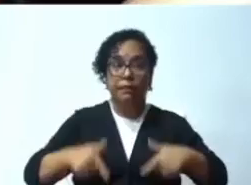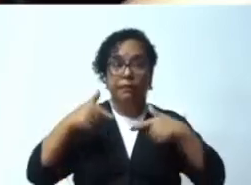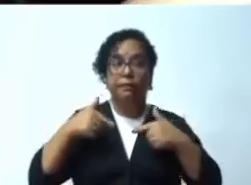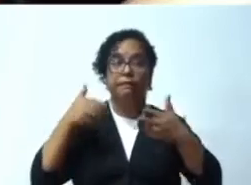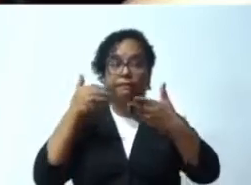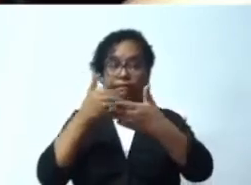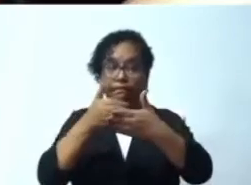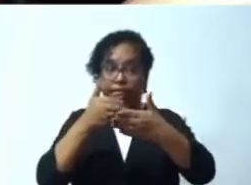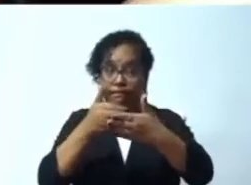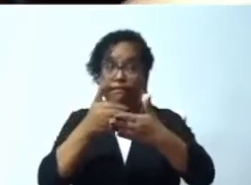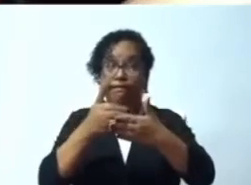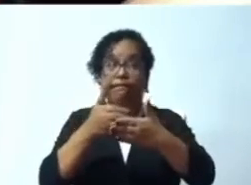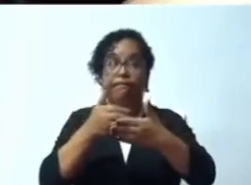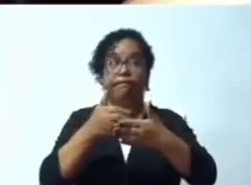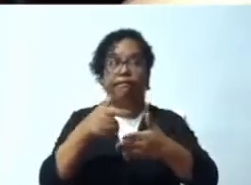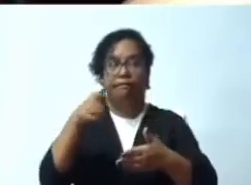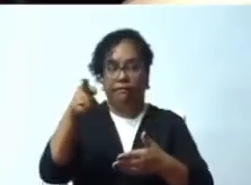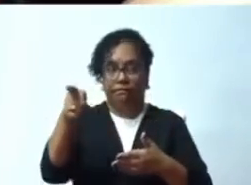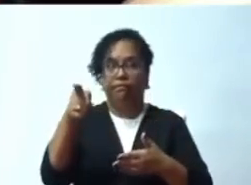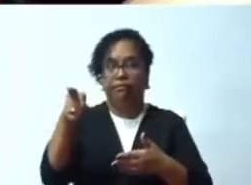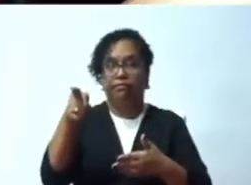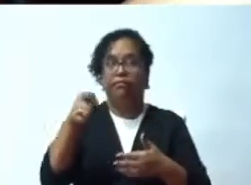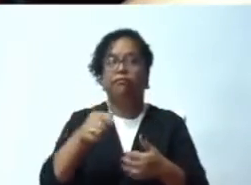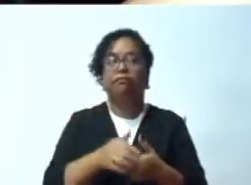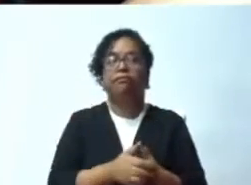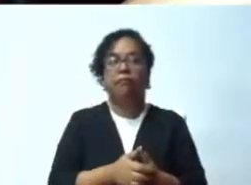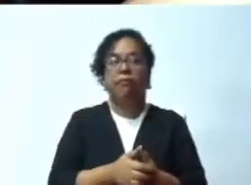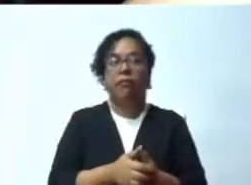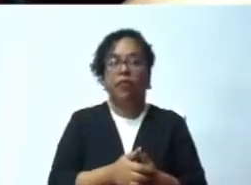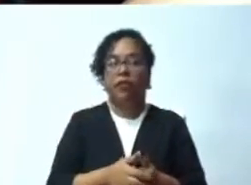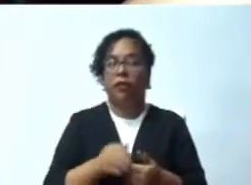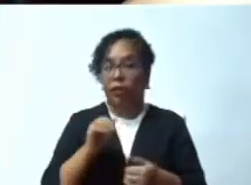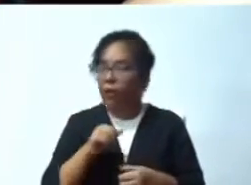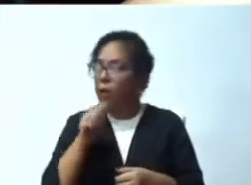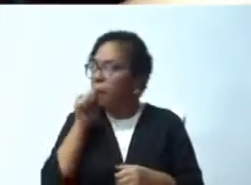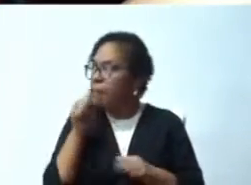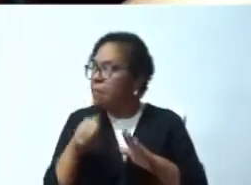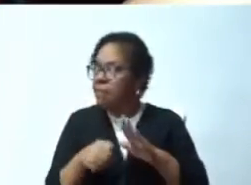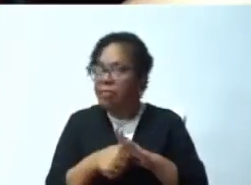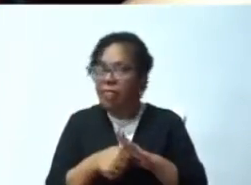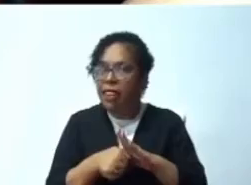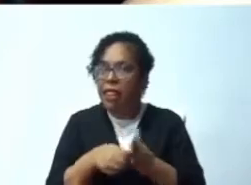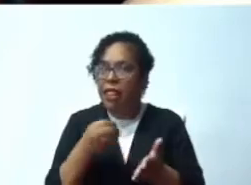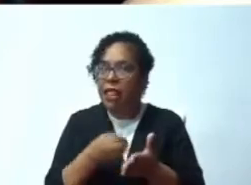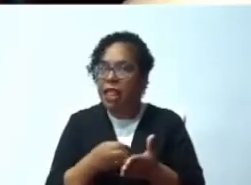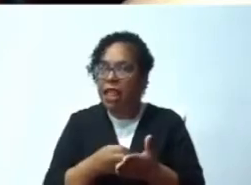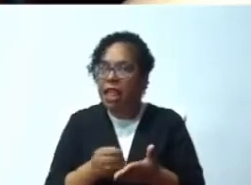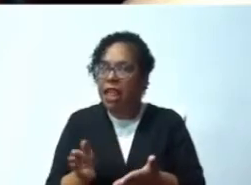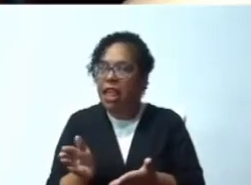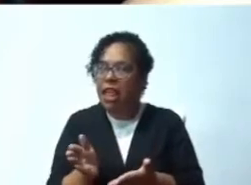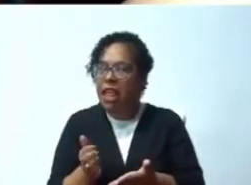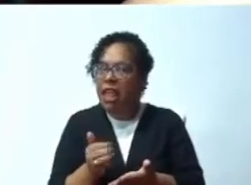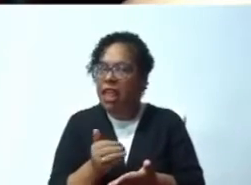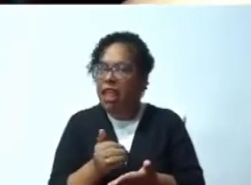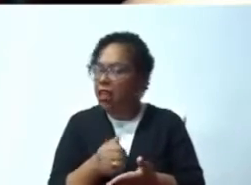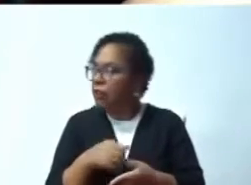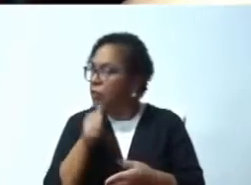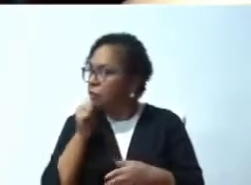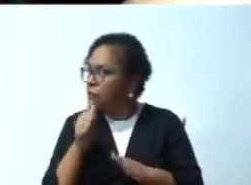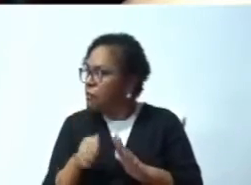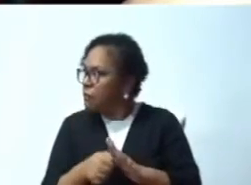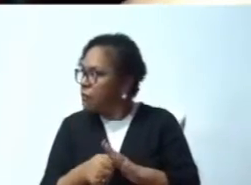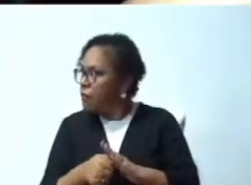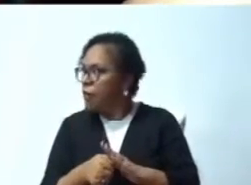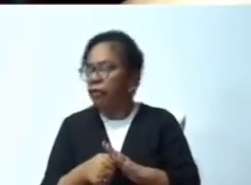llamado Ariel, que Dios lo tenga en su gloria, que era el presidente de la Fundación Daddy Howe. ¿Cuál